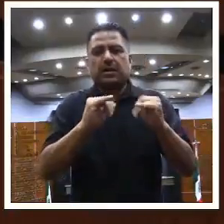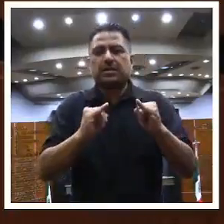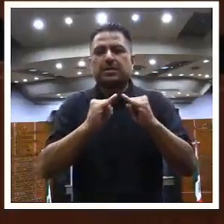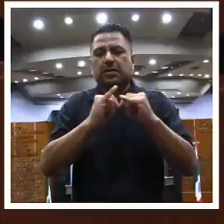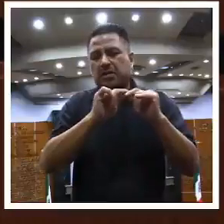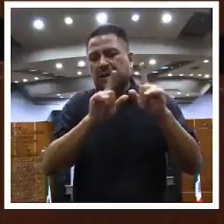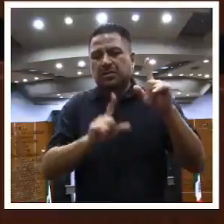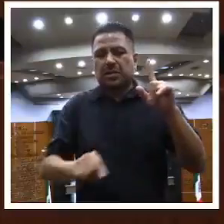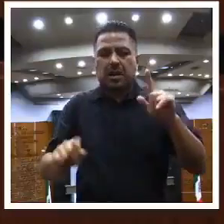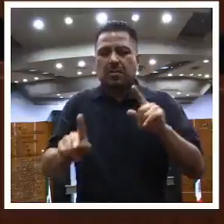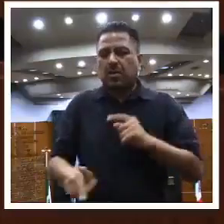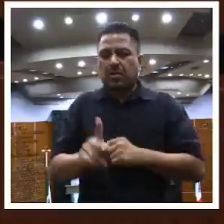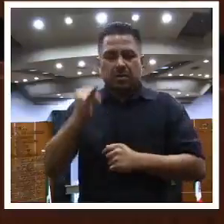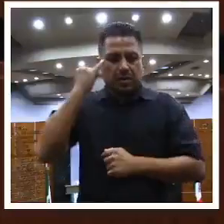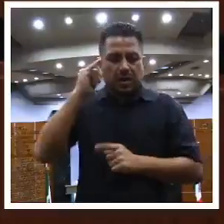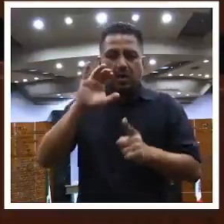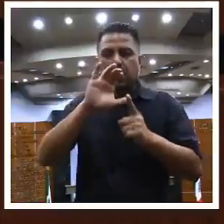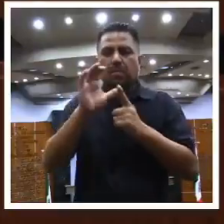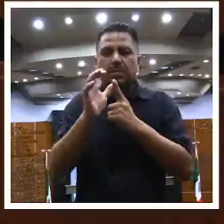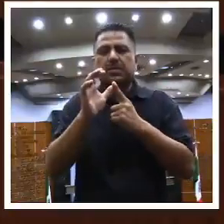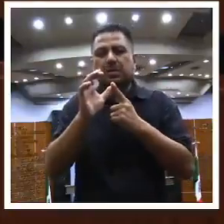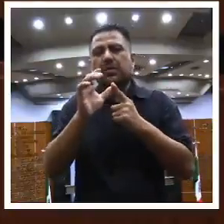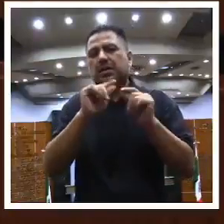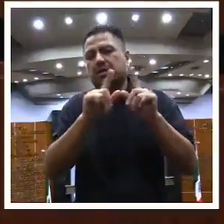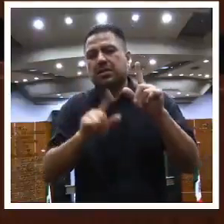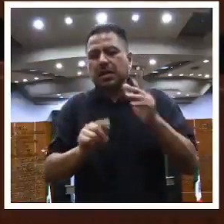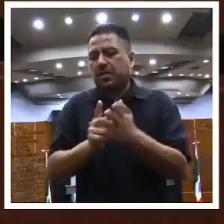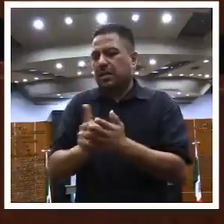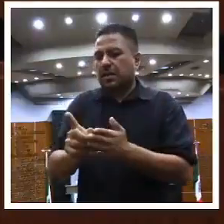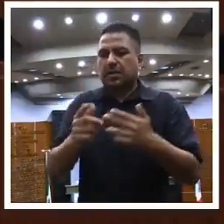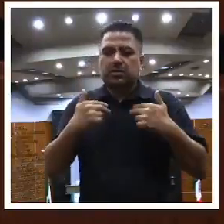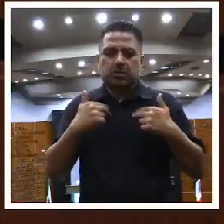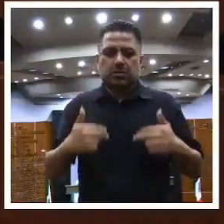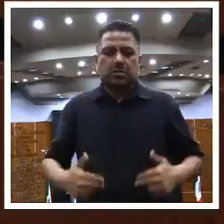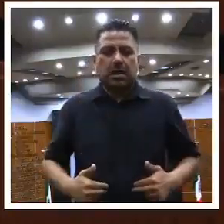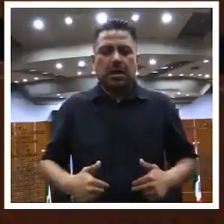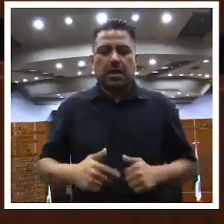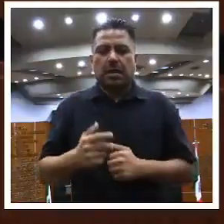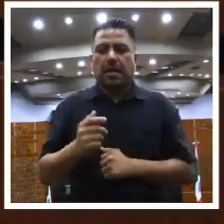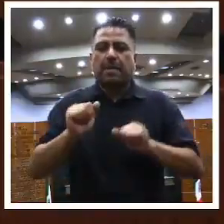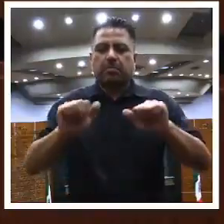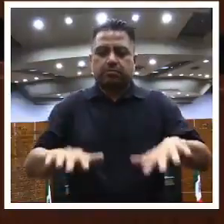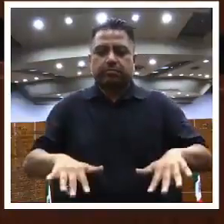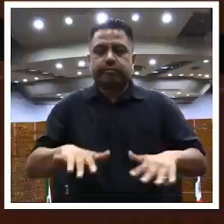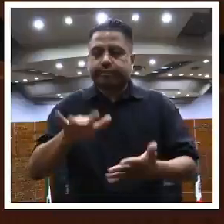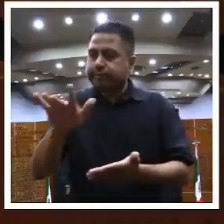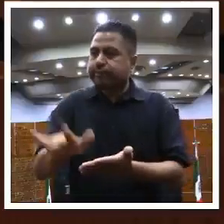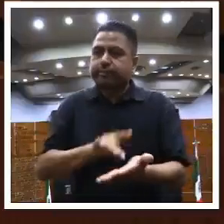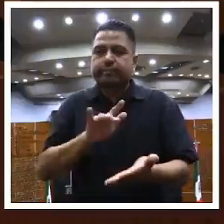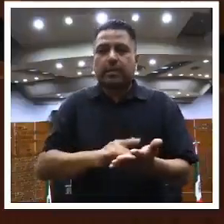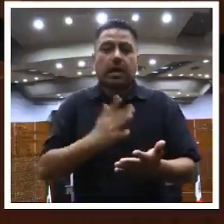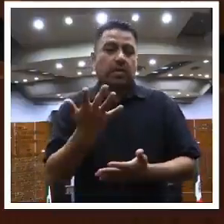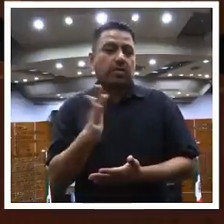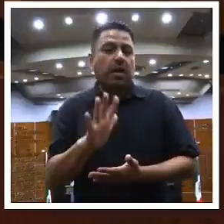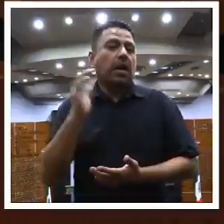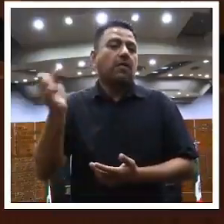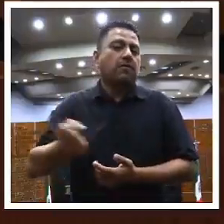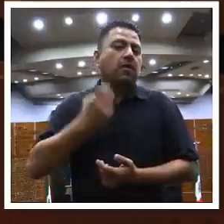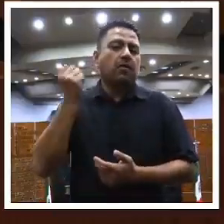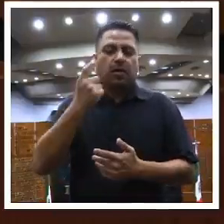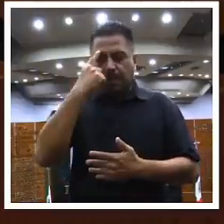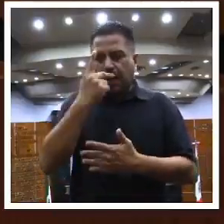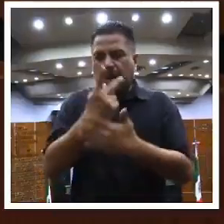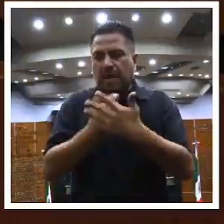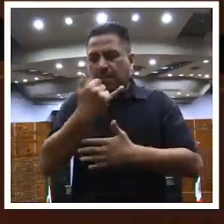Pueblos Indígenas y la Comisión Nacional de Derechos Humanos. De este Parlamento se llevaron a cabo 10 foros para la conformación del proyecto